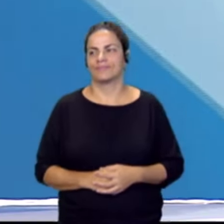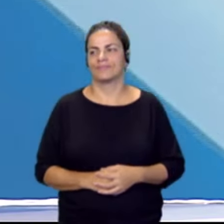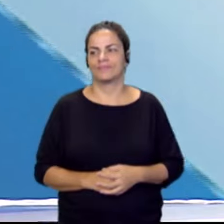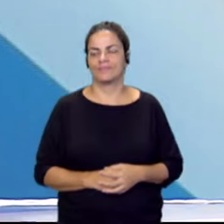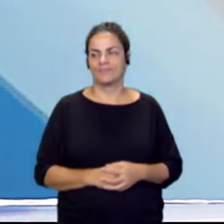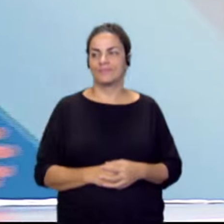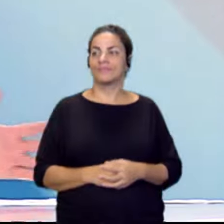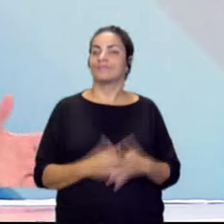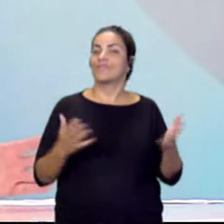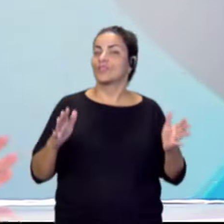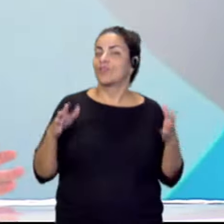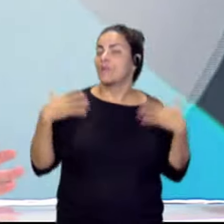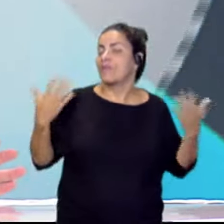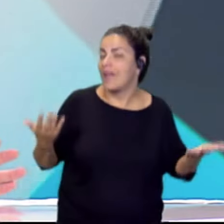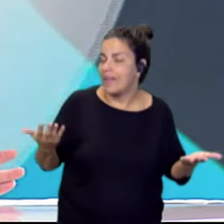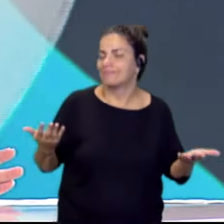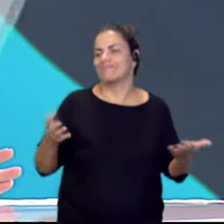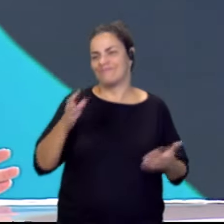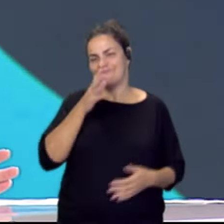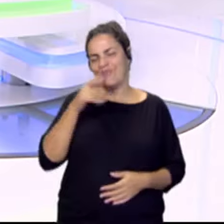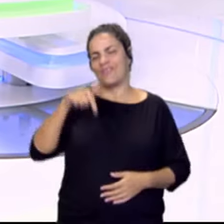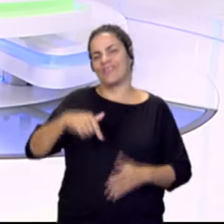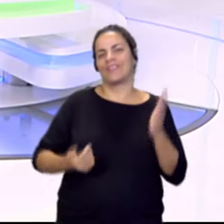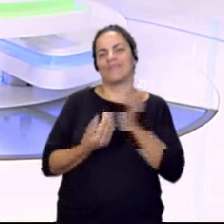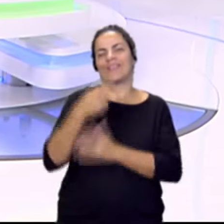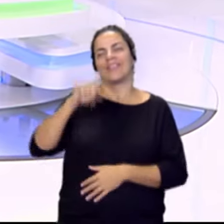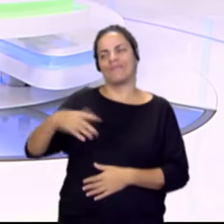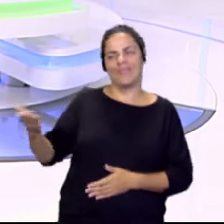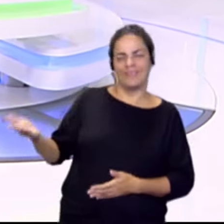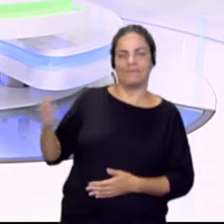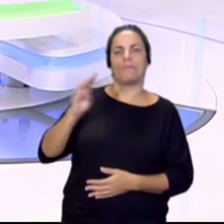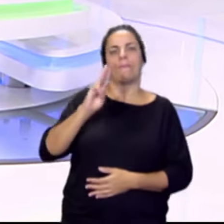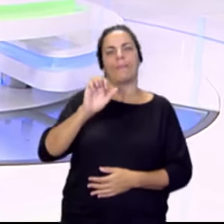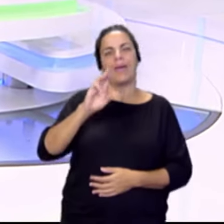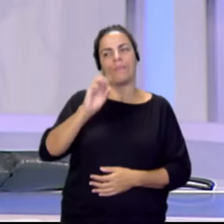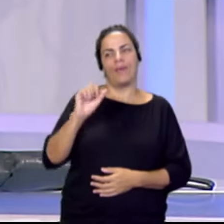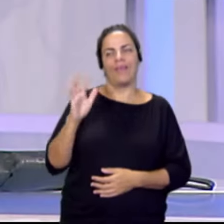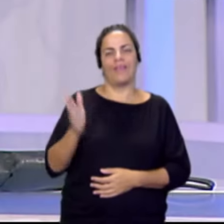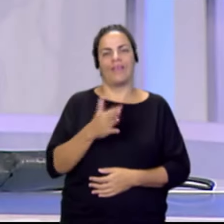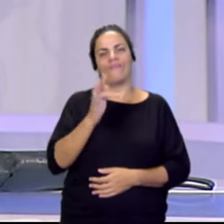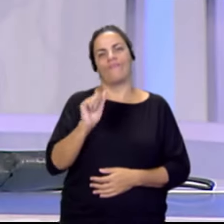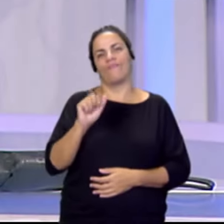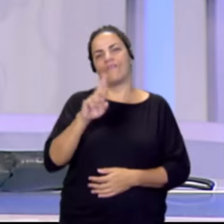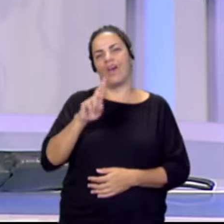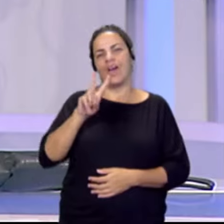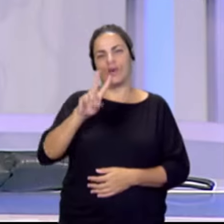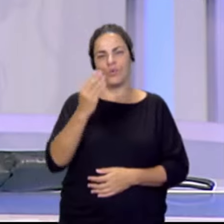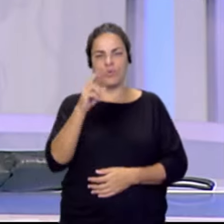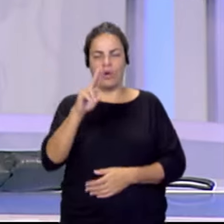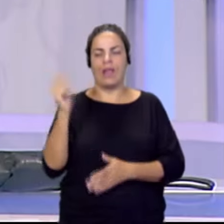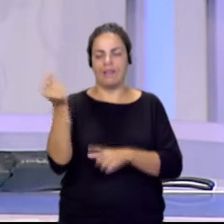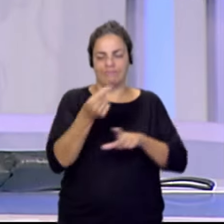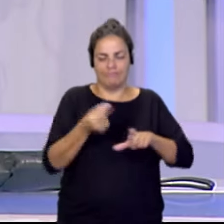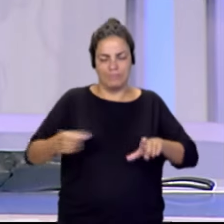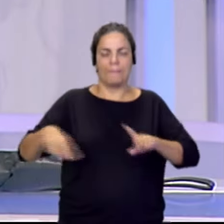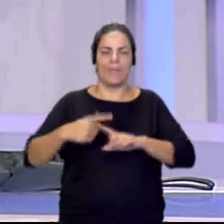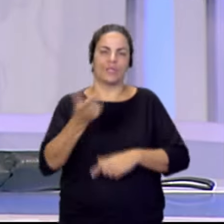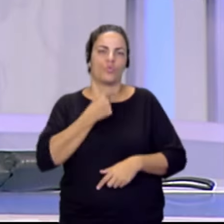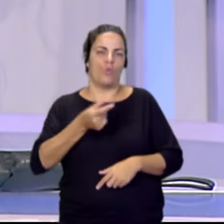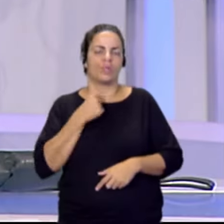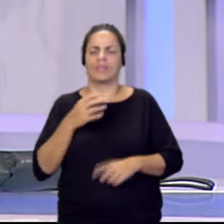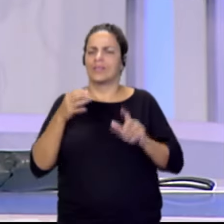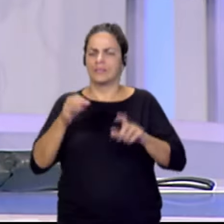Bueno, y esa sorpresa me refiero a que nos acompaña esta mañana Pepe Farruco, que es ilustrador gráfico y humorista, que siempre plasma en ese blog